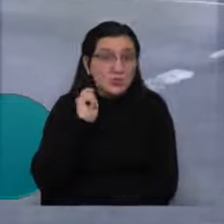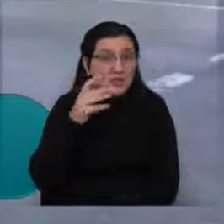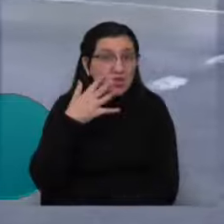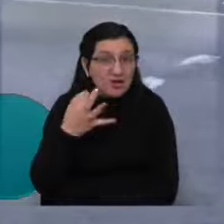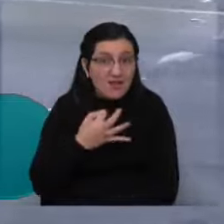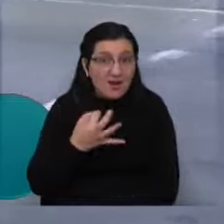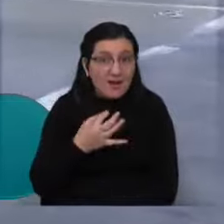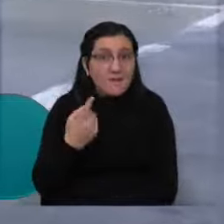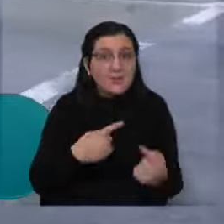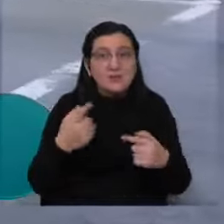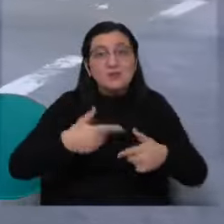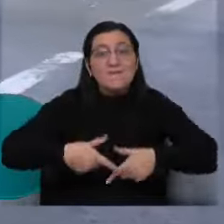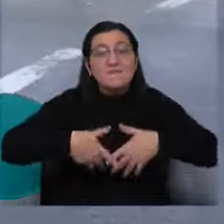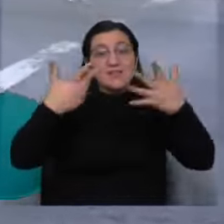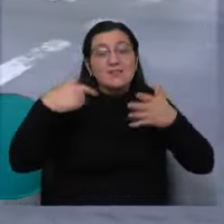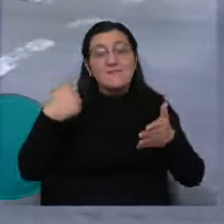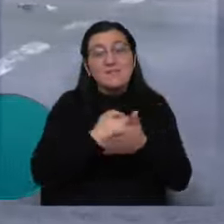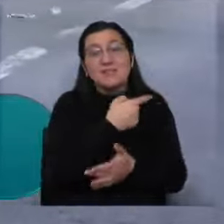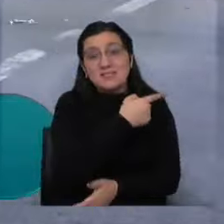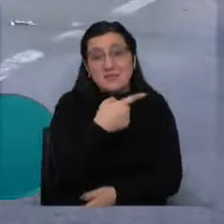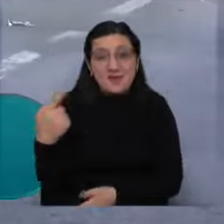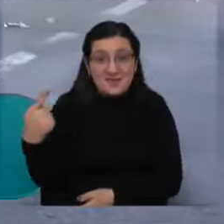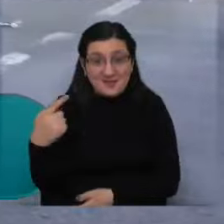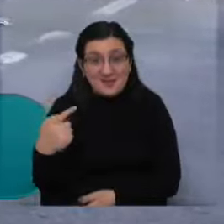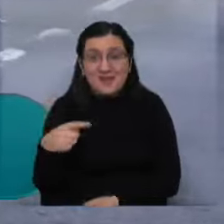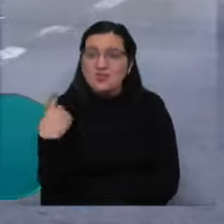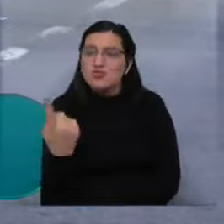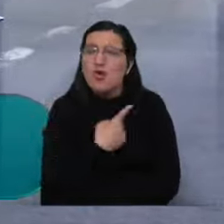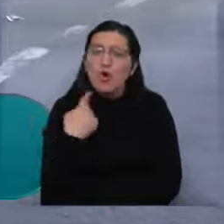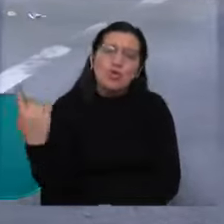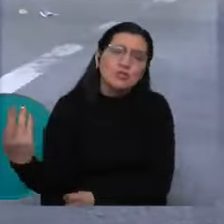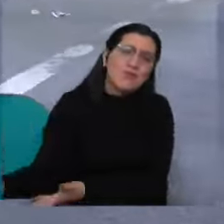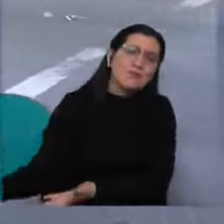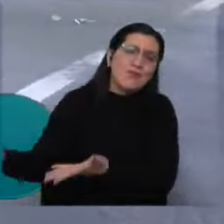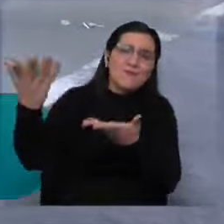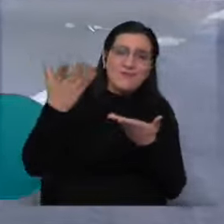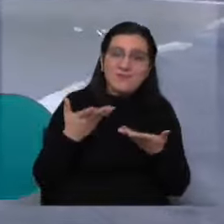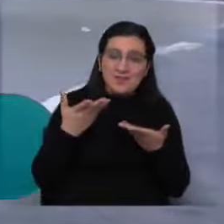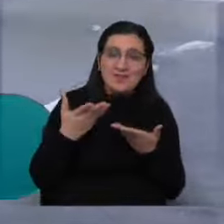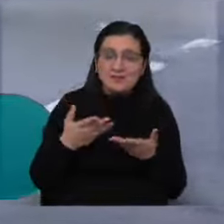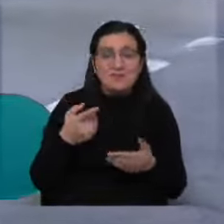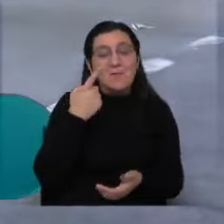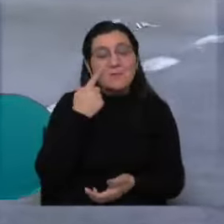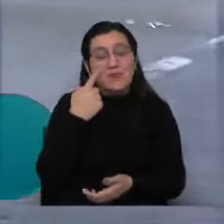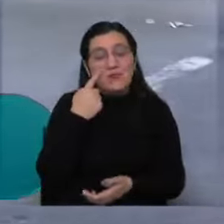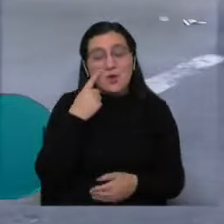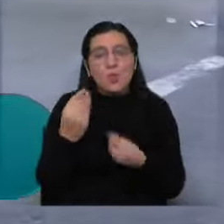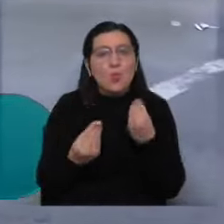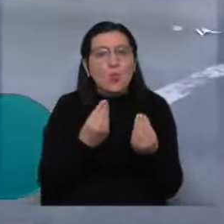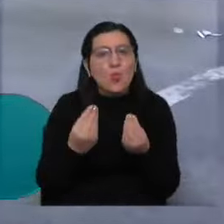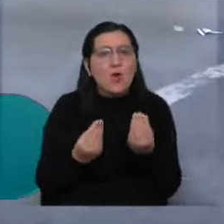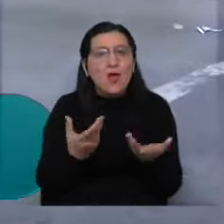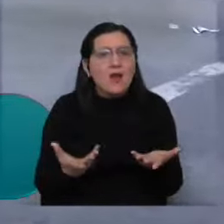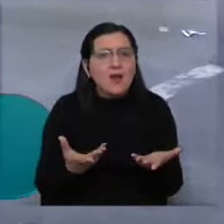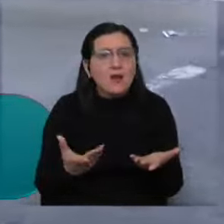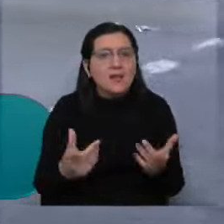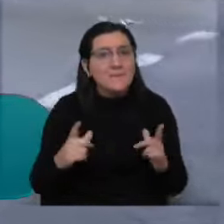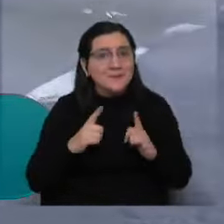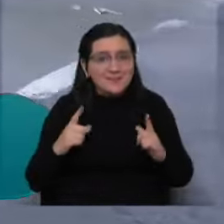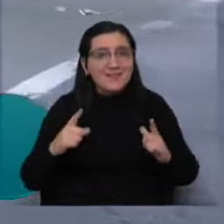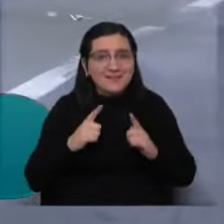pero que hace una gran fiesta este fin de semana a la cual estamos todos y todas invitados nos enteraremos en un rato nada más lo que